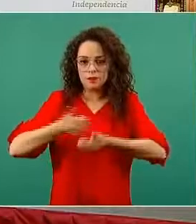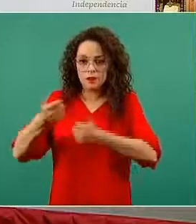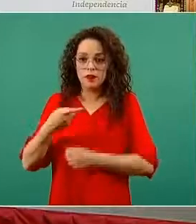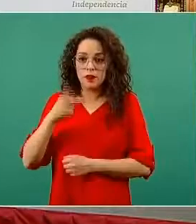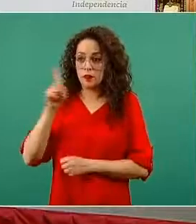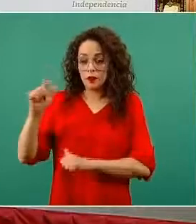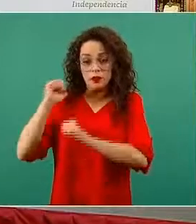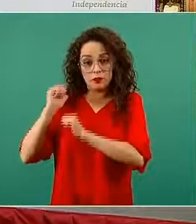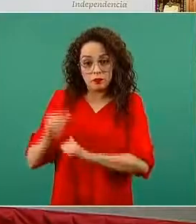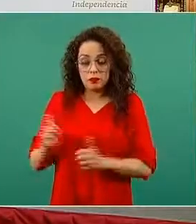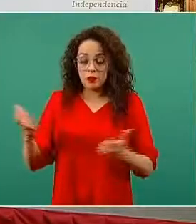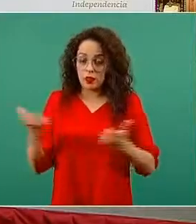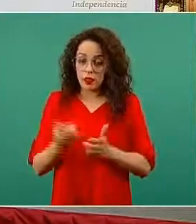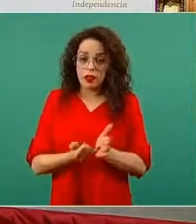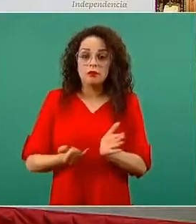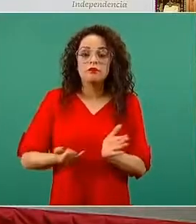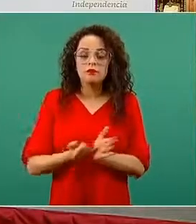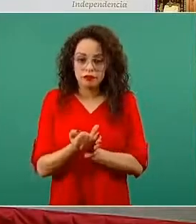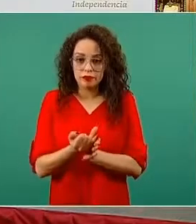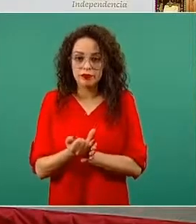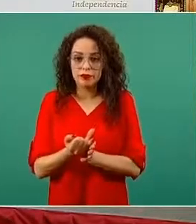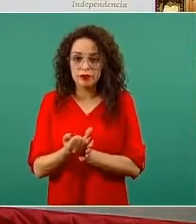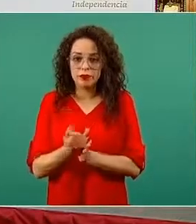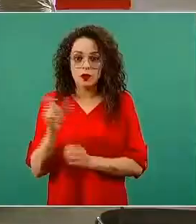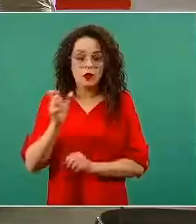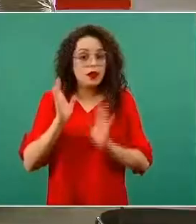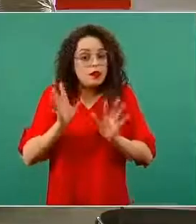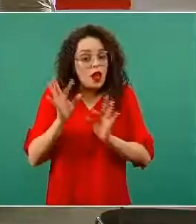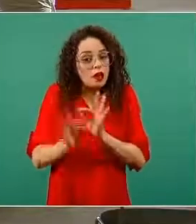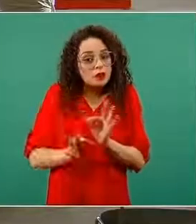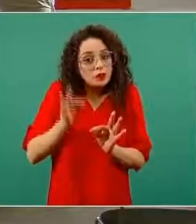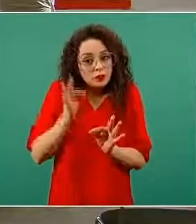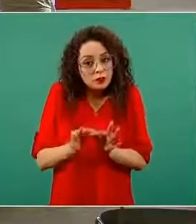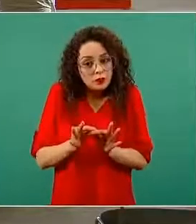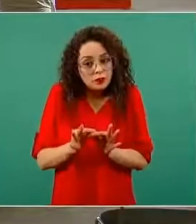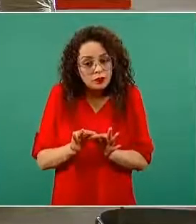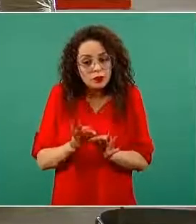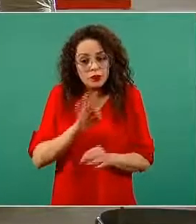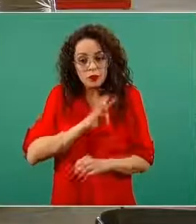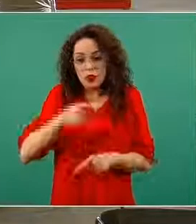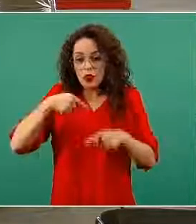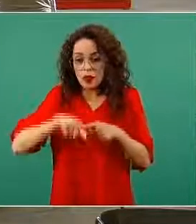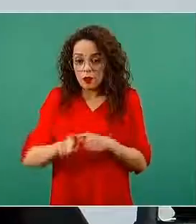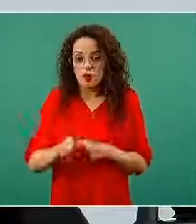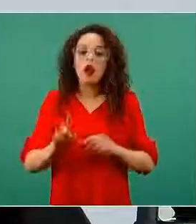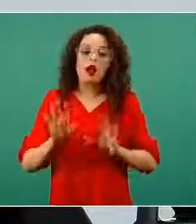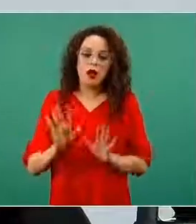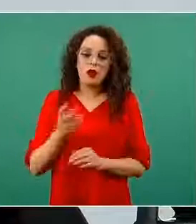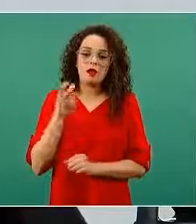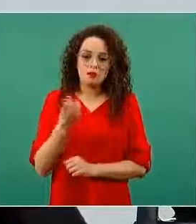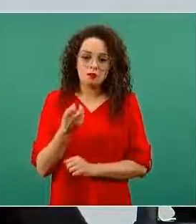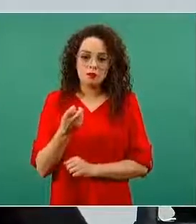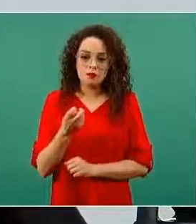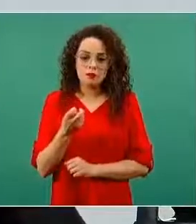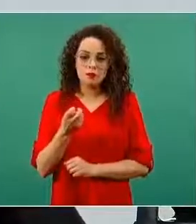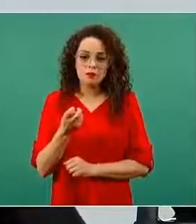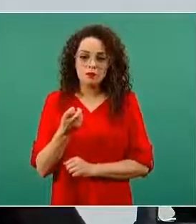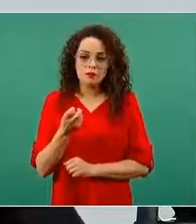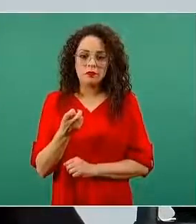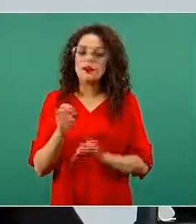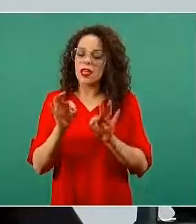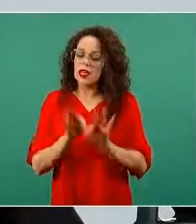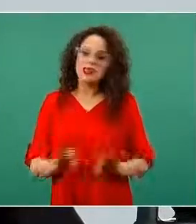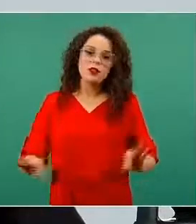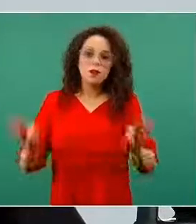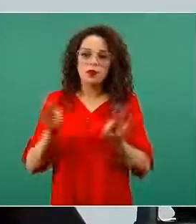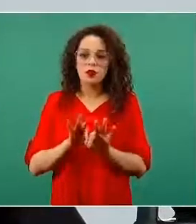decisión, se tomará conforme estén listos para ya implementarlo, y por ello es que decíamos que es